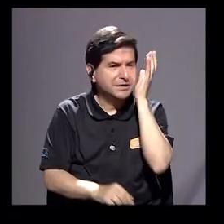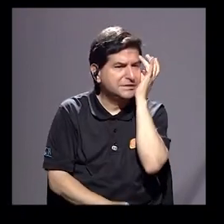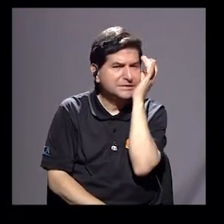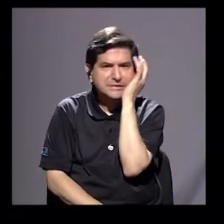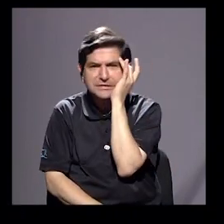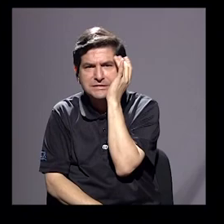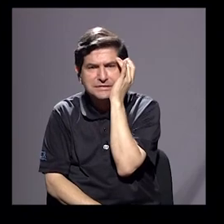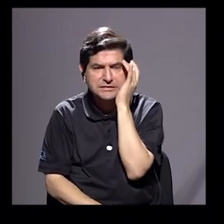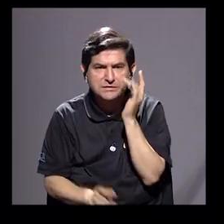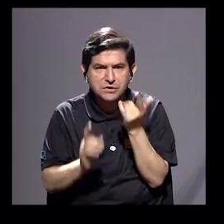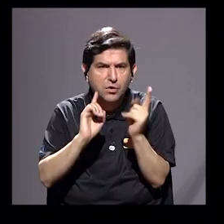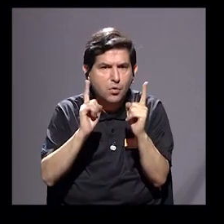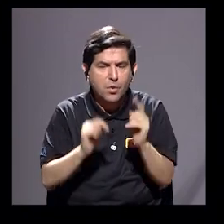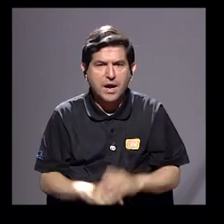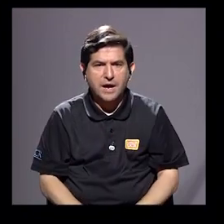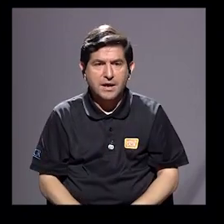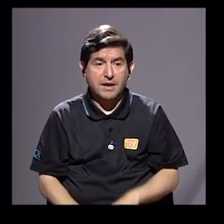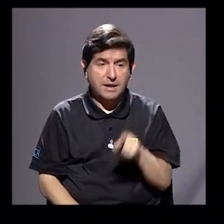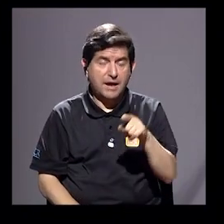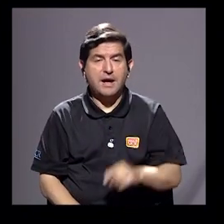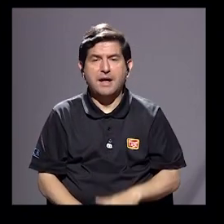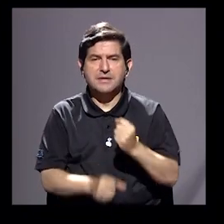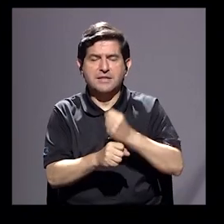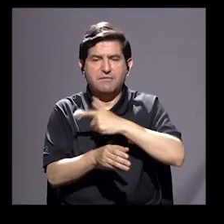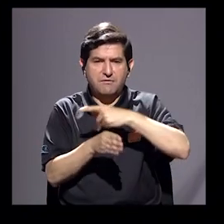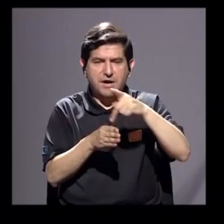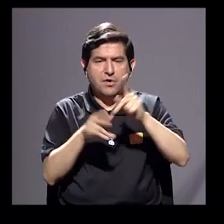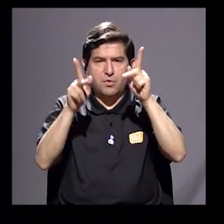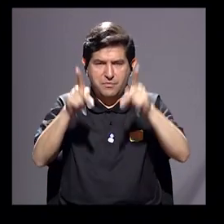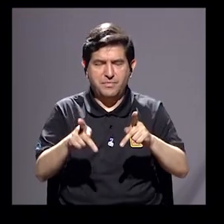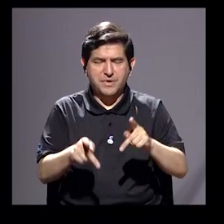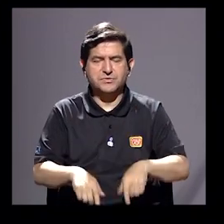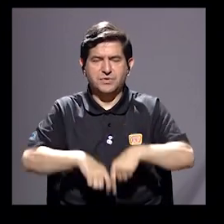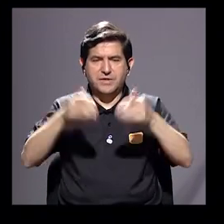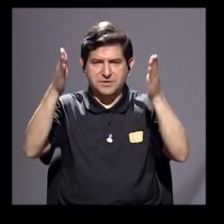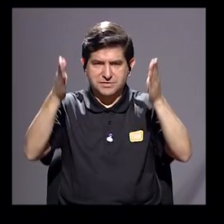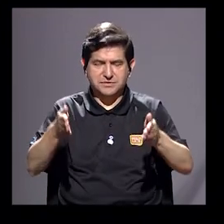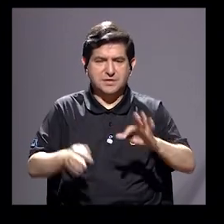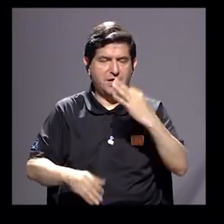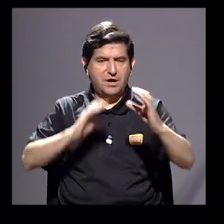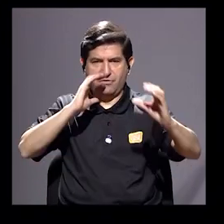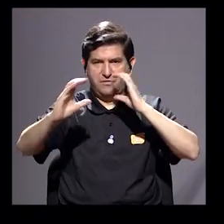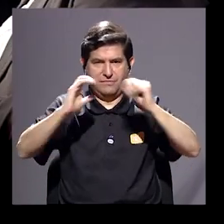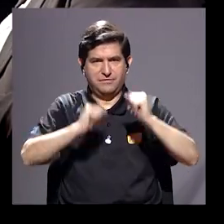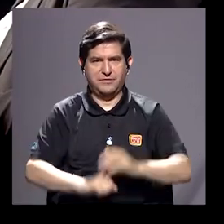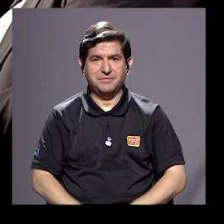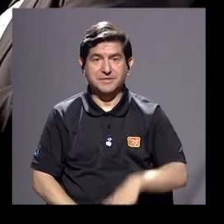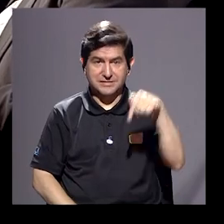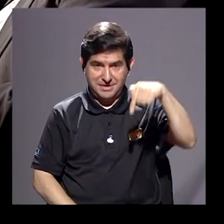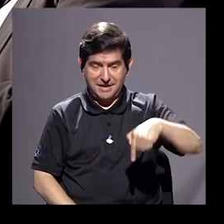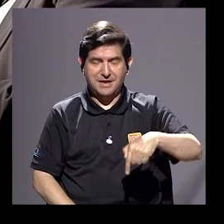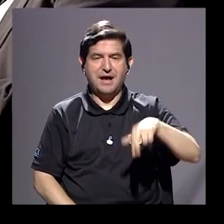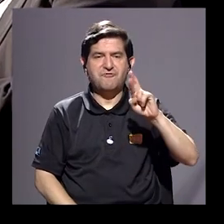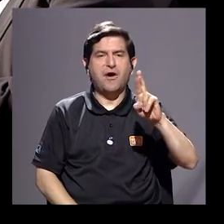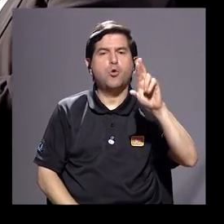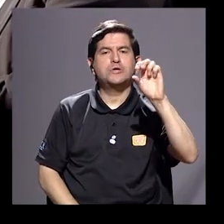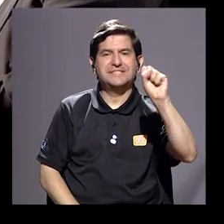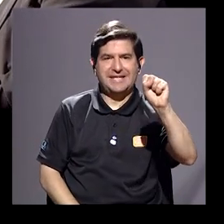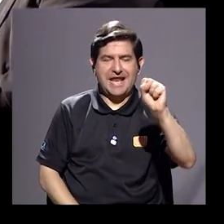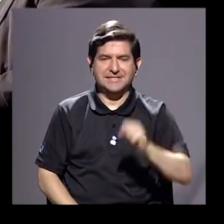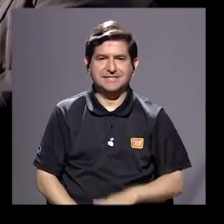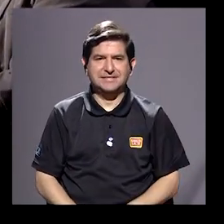y es casualmente el ejercicio profesional de quienes hacemos periodismo en los medios de comunicación estamos con raúl silesky